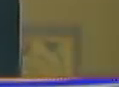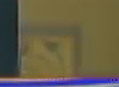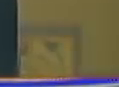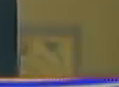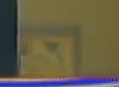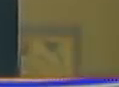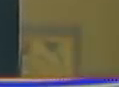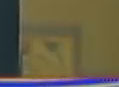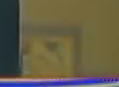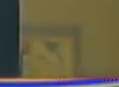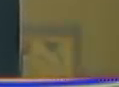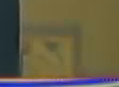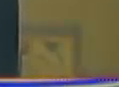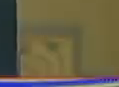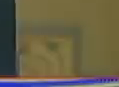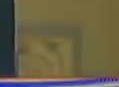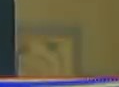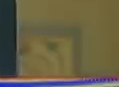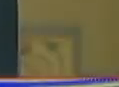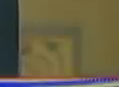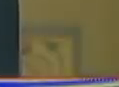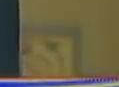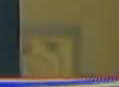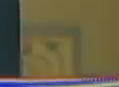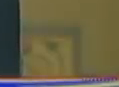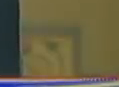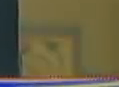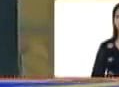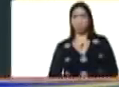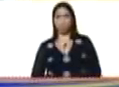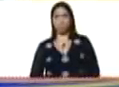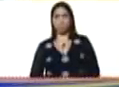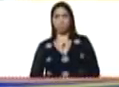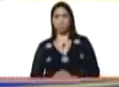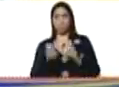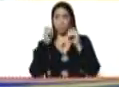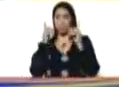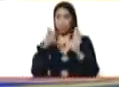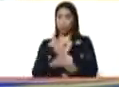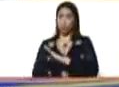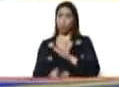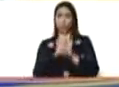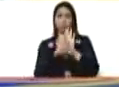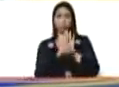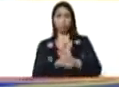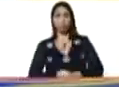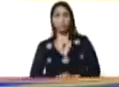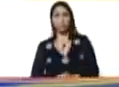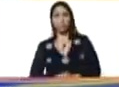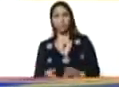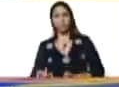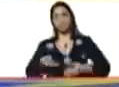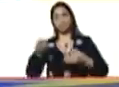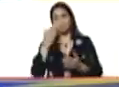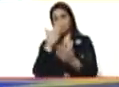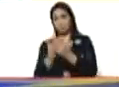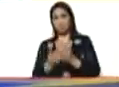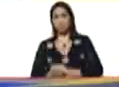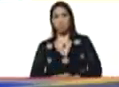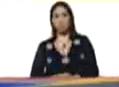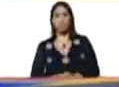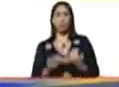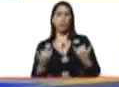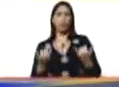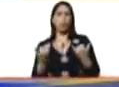De tal manera que hay grandes expectativas en relación a esta ley que se presenta en un momento